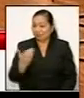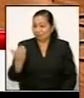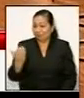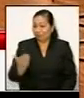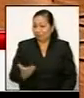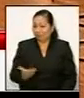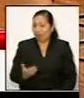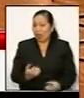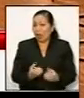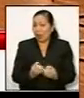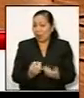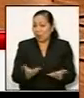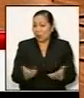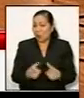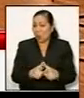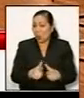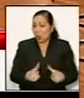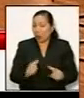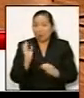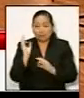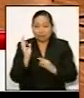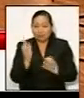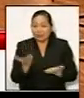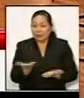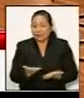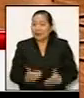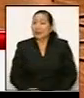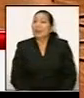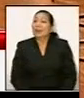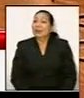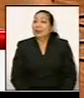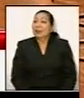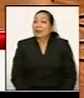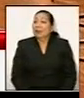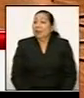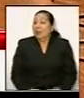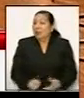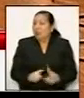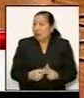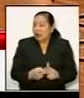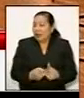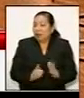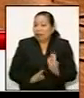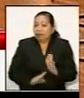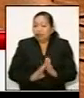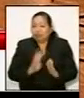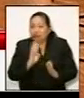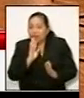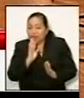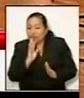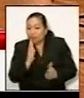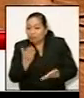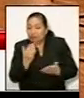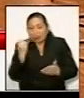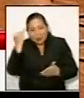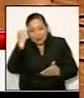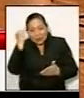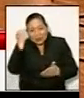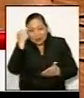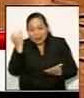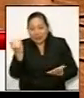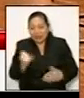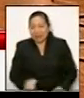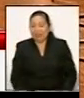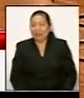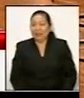ejemplo a muchas a muchos lugares a exponer precisamente el currículo entonces a partir de esos fueron comentarios e ideas y